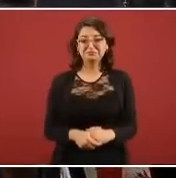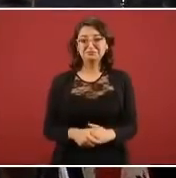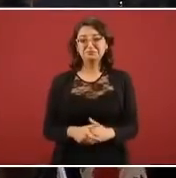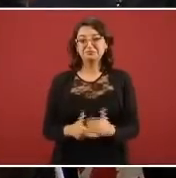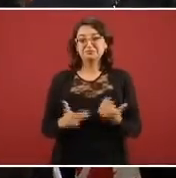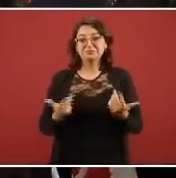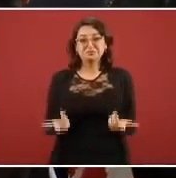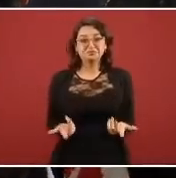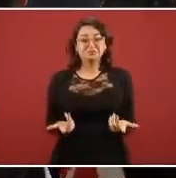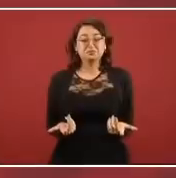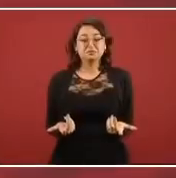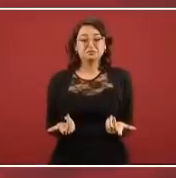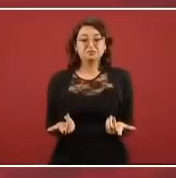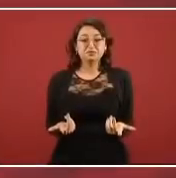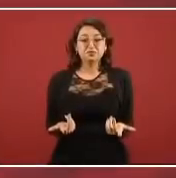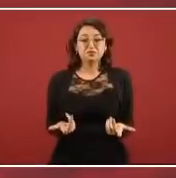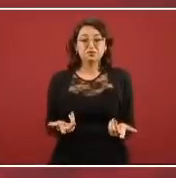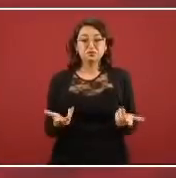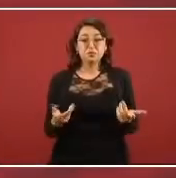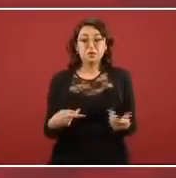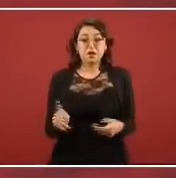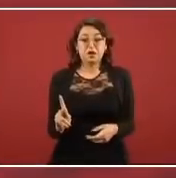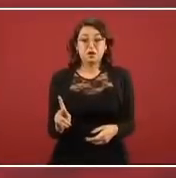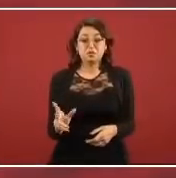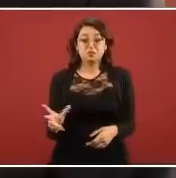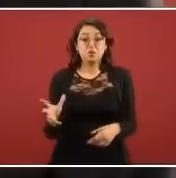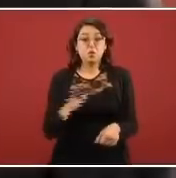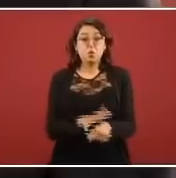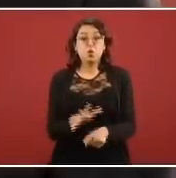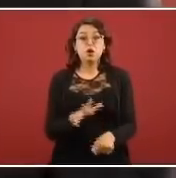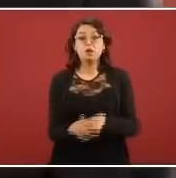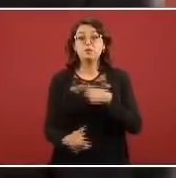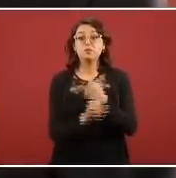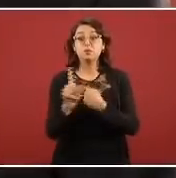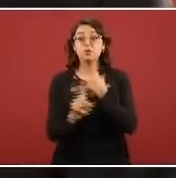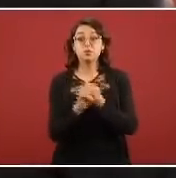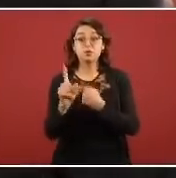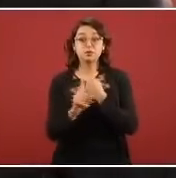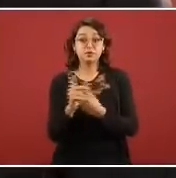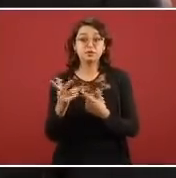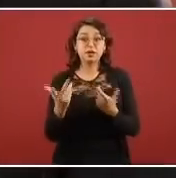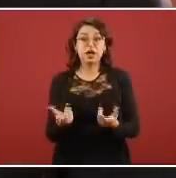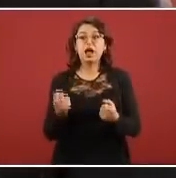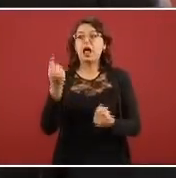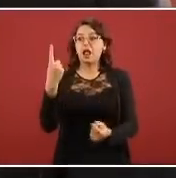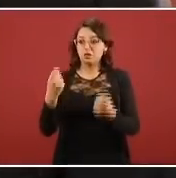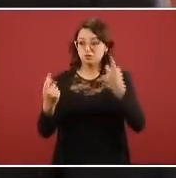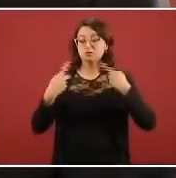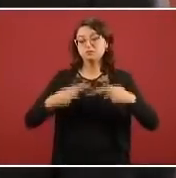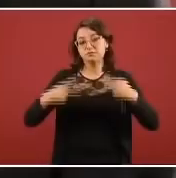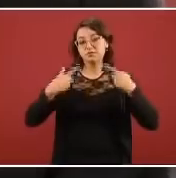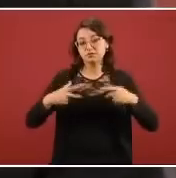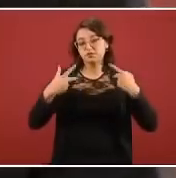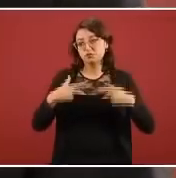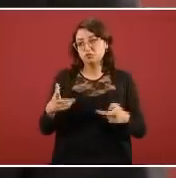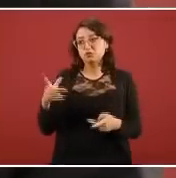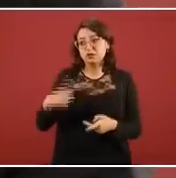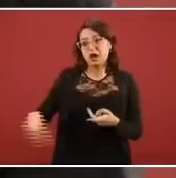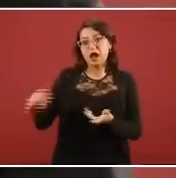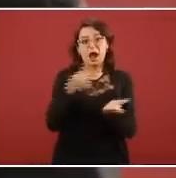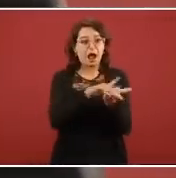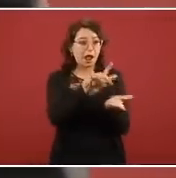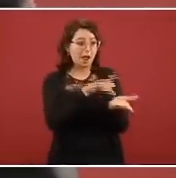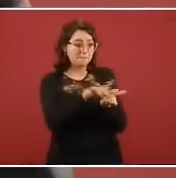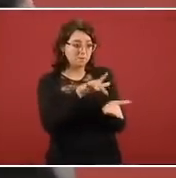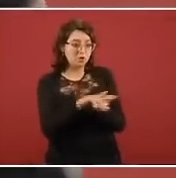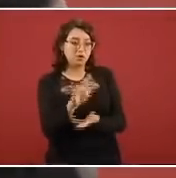son estas pasiones desbordadas de simpatizantes que se tienen que